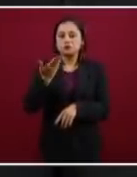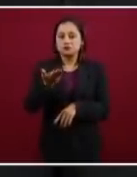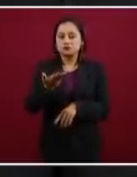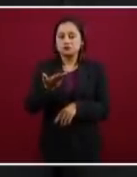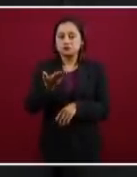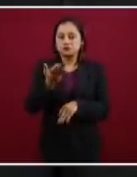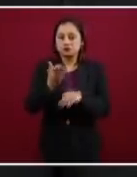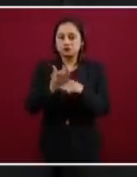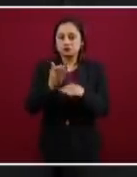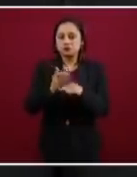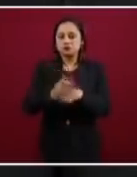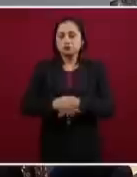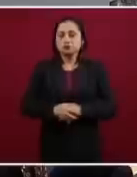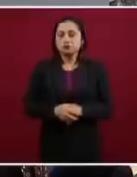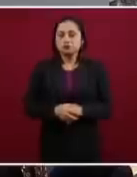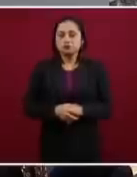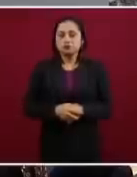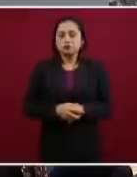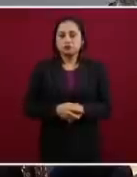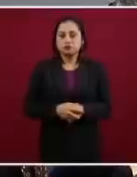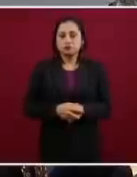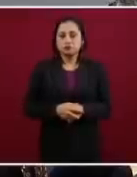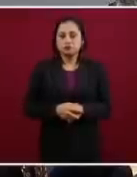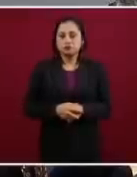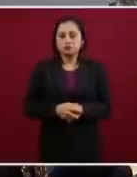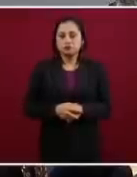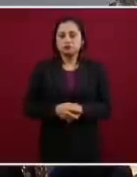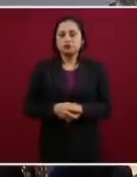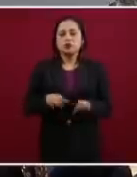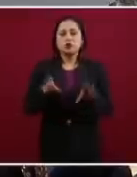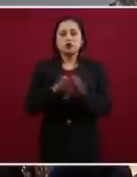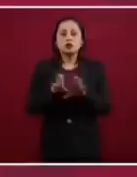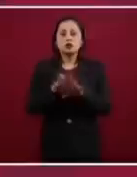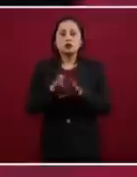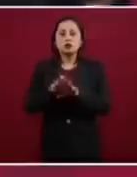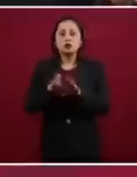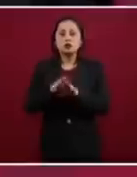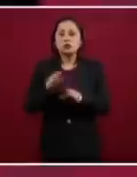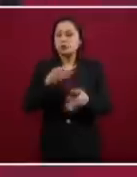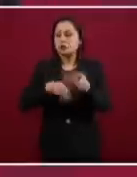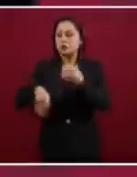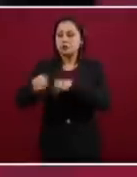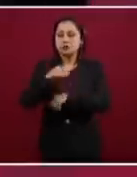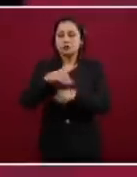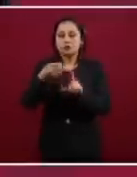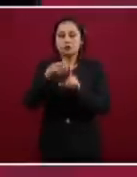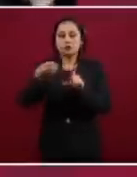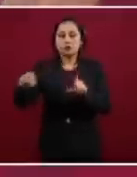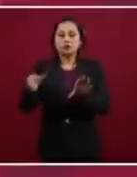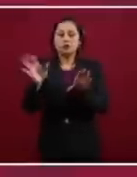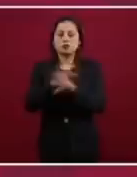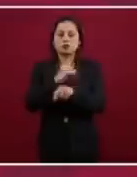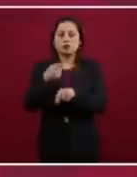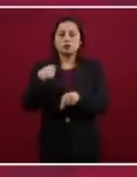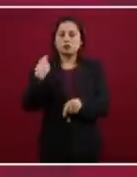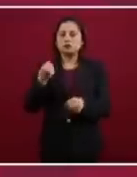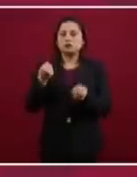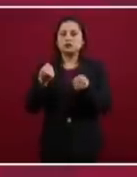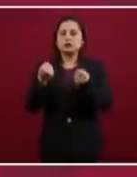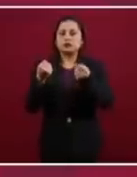y busquemos la manera de organizarnos porque si no no llegó así a los actos